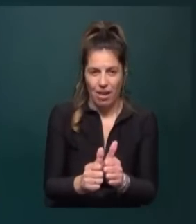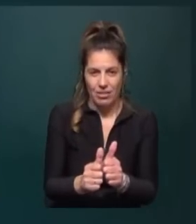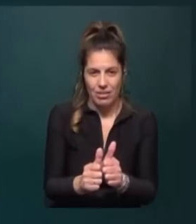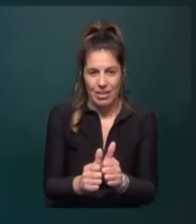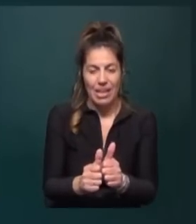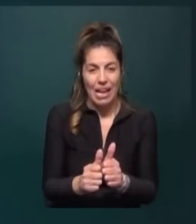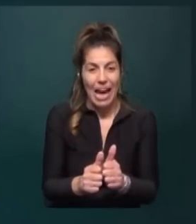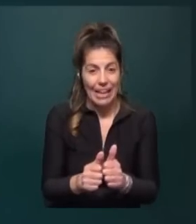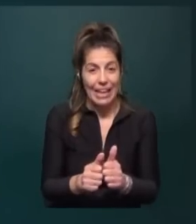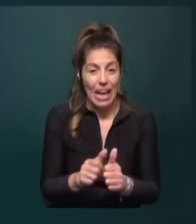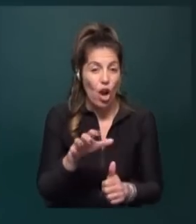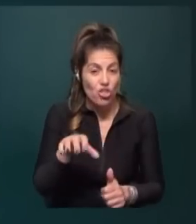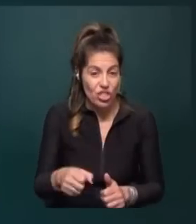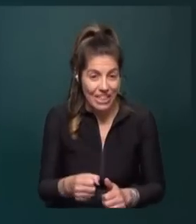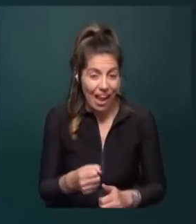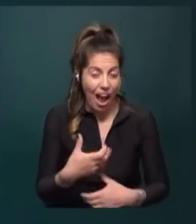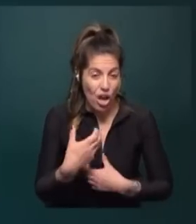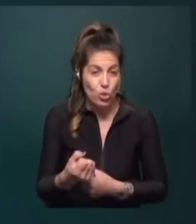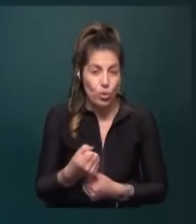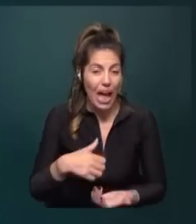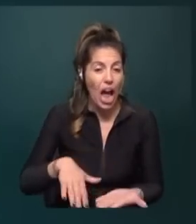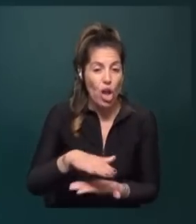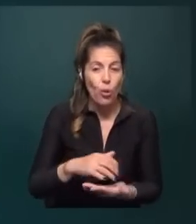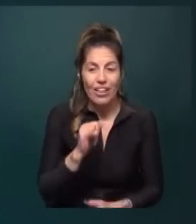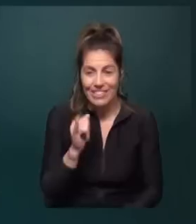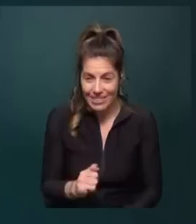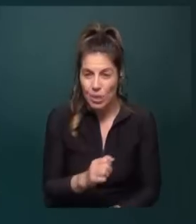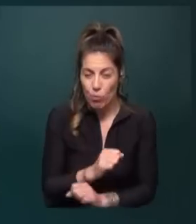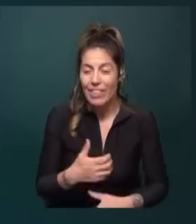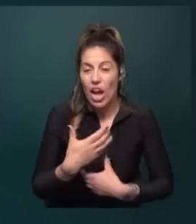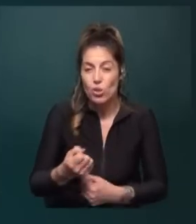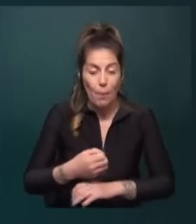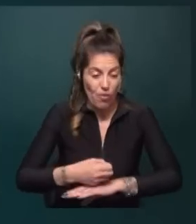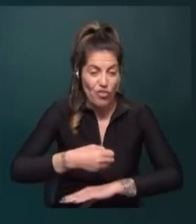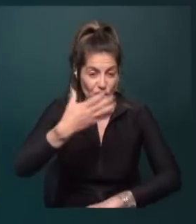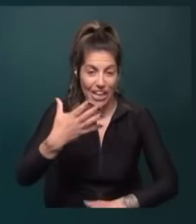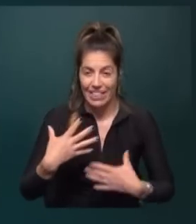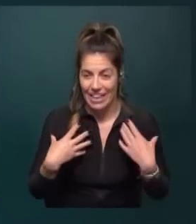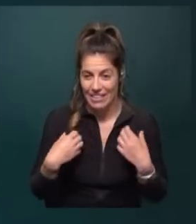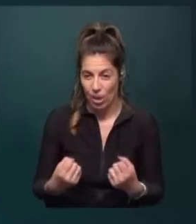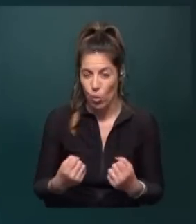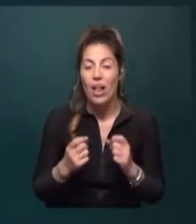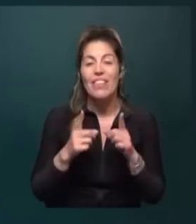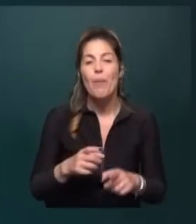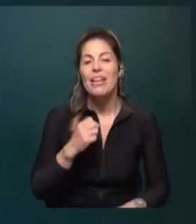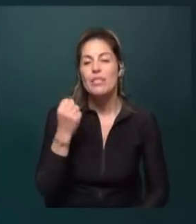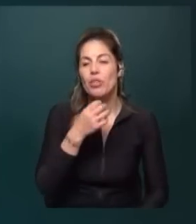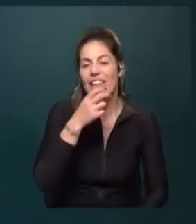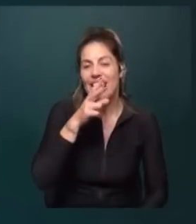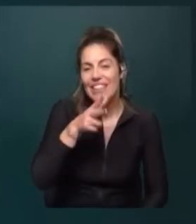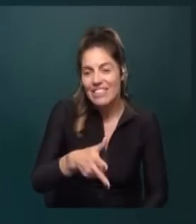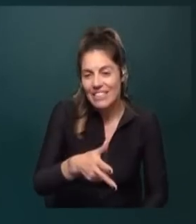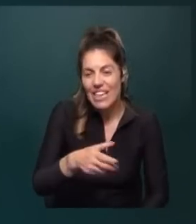consigan ayuda lugares donde sí la van a poder ayudar profesionales de la salud es importante también decir que